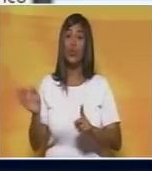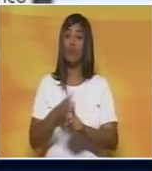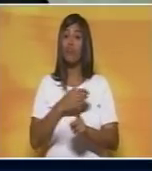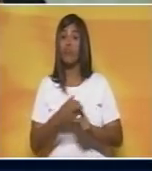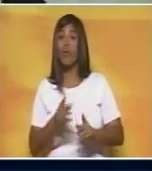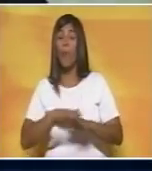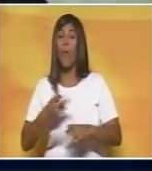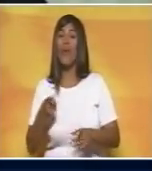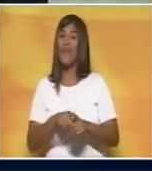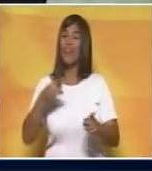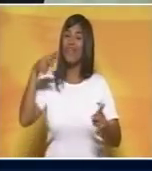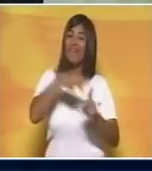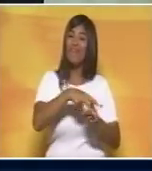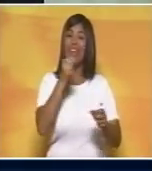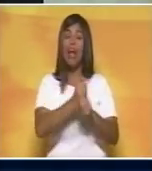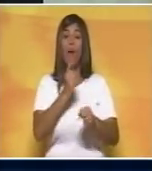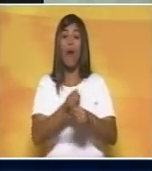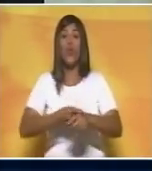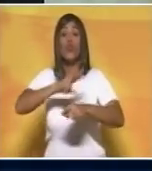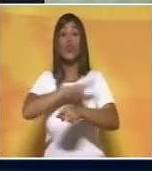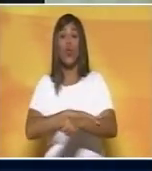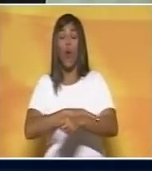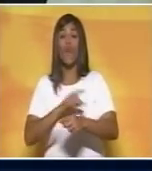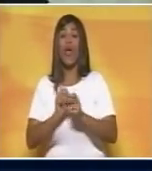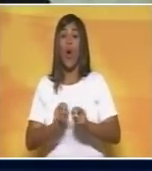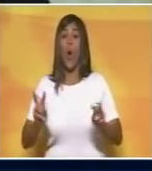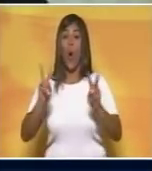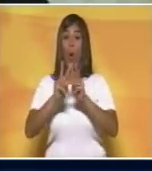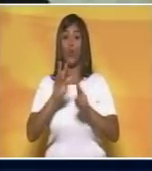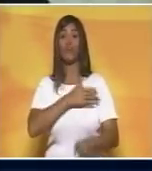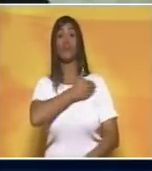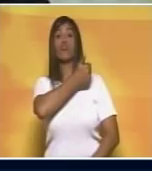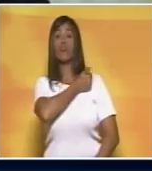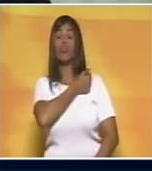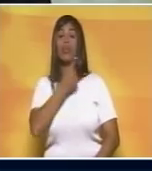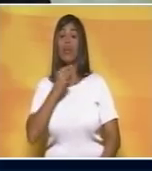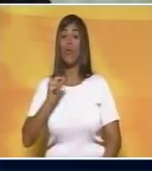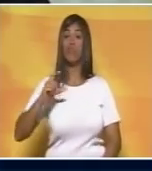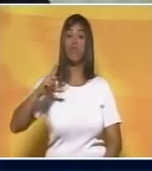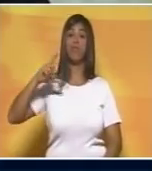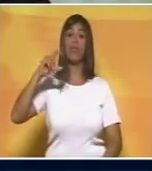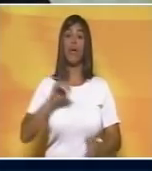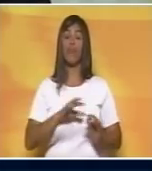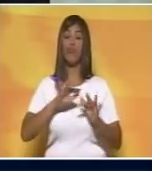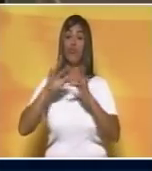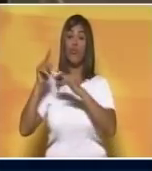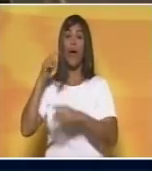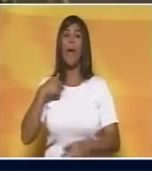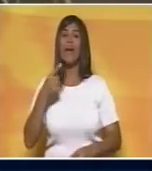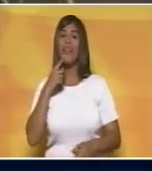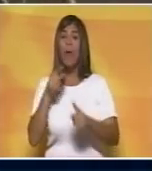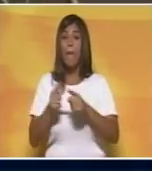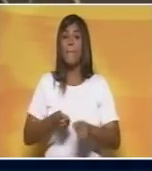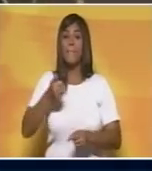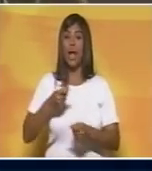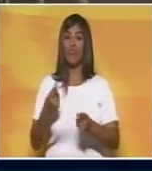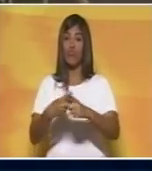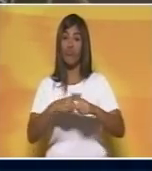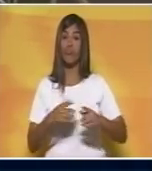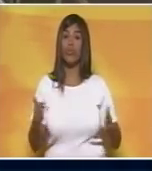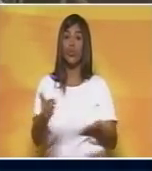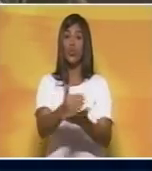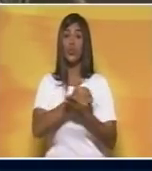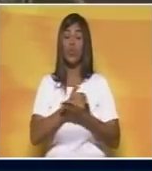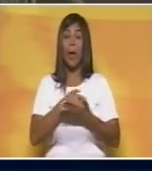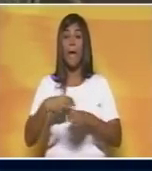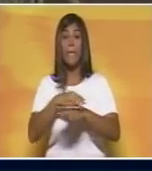mientras esto ocurre, el alto comisionado de la ONU para los refugiados infla las cifras migratorias con el objetivo de recibir más recursos. El